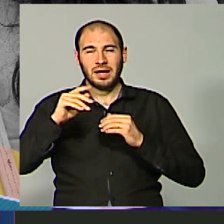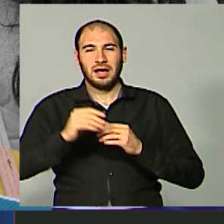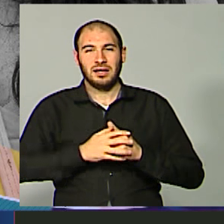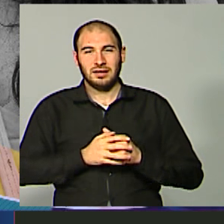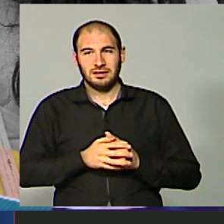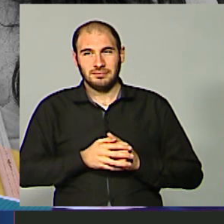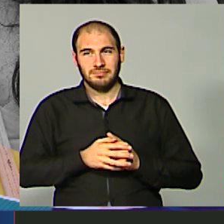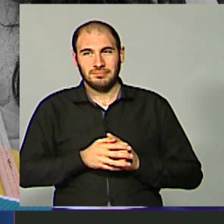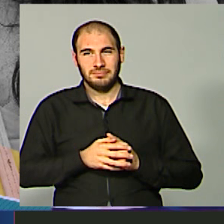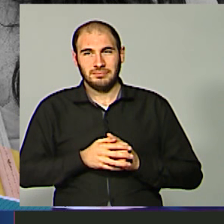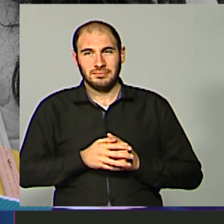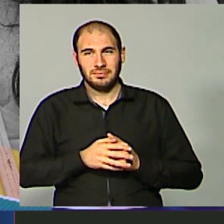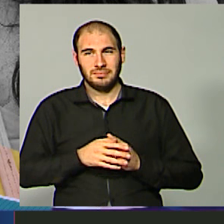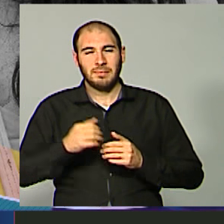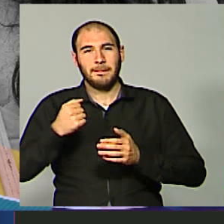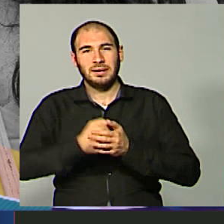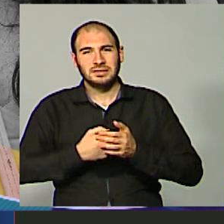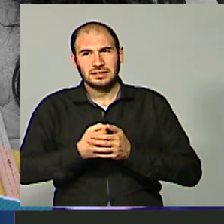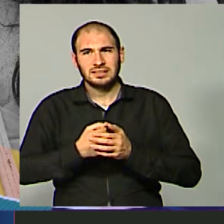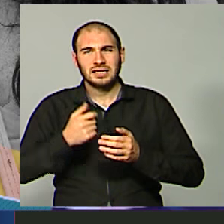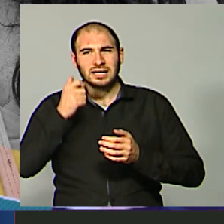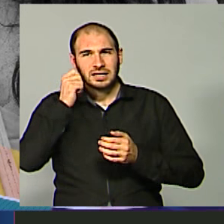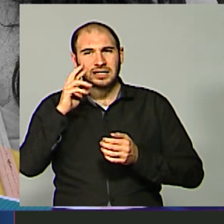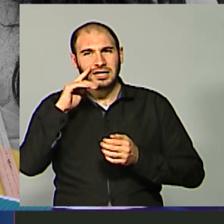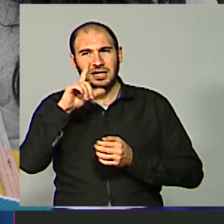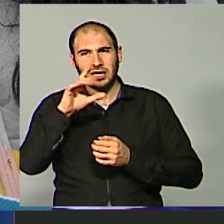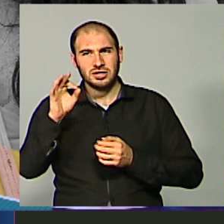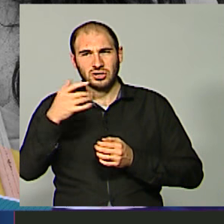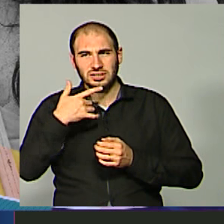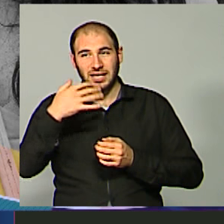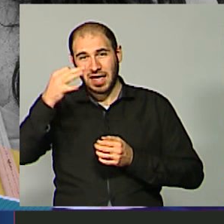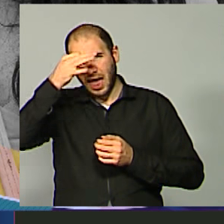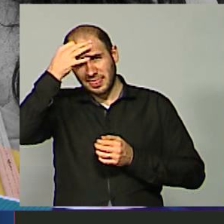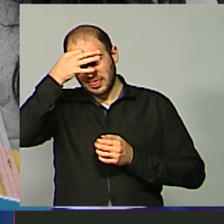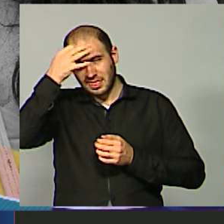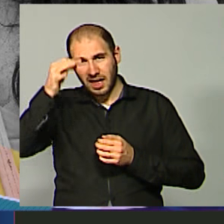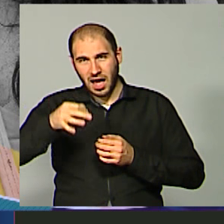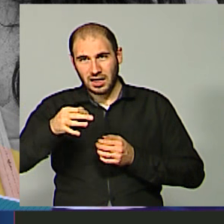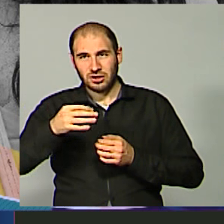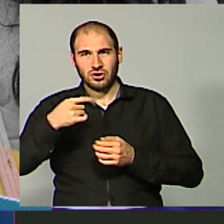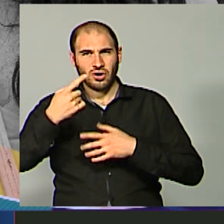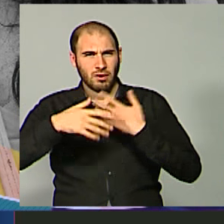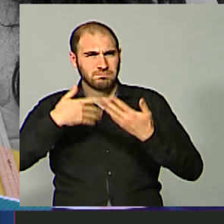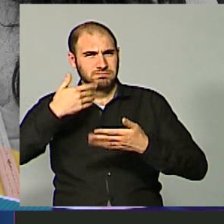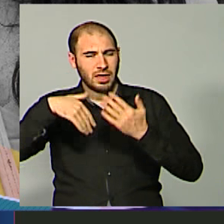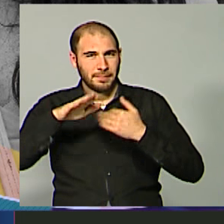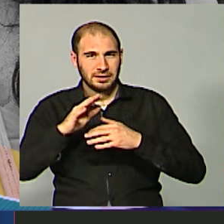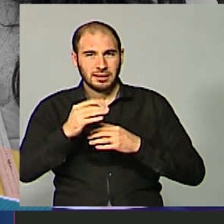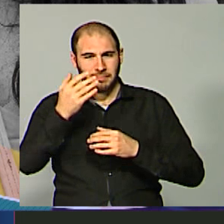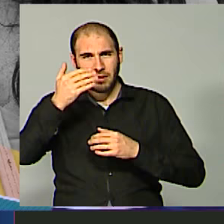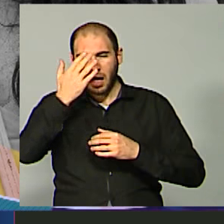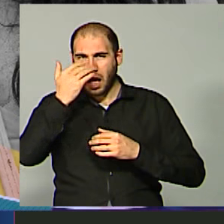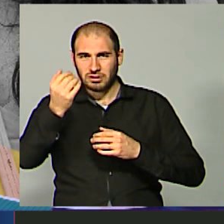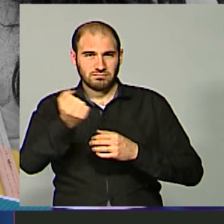La persistencia de los grillos. Una gran obra de teatro, digamos, de hiperrealismo, con grandes actuaciones